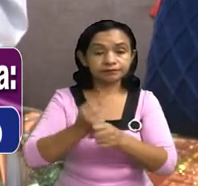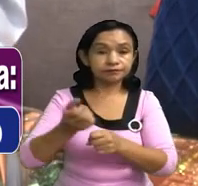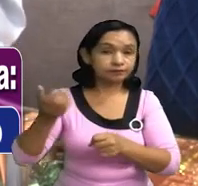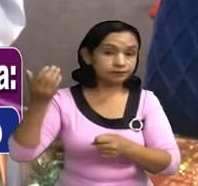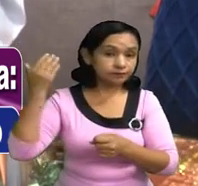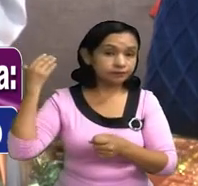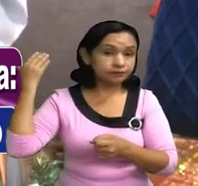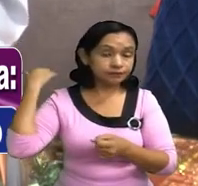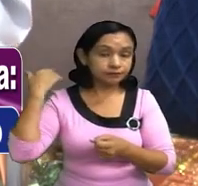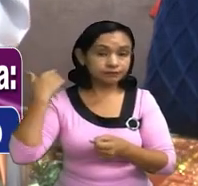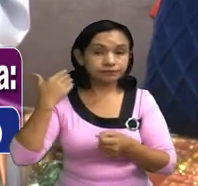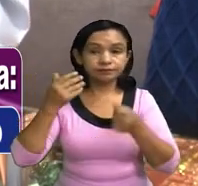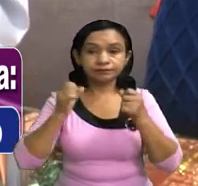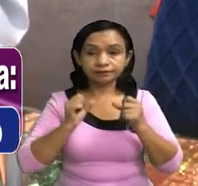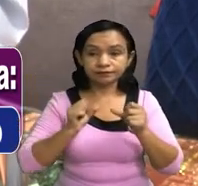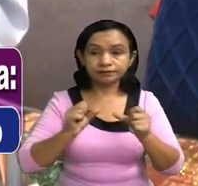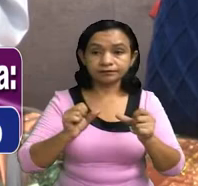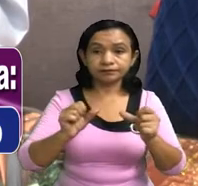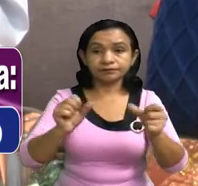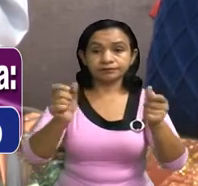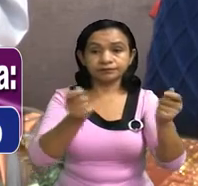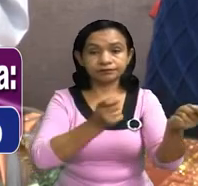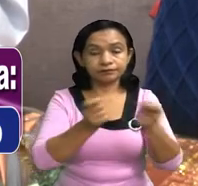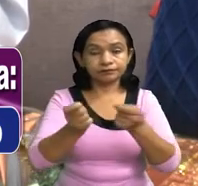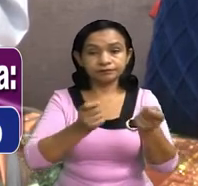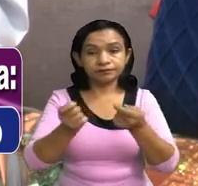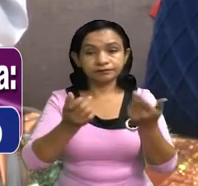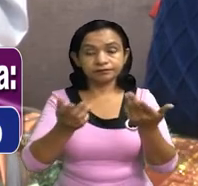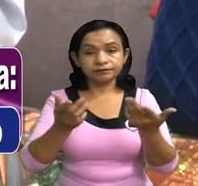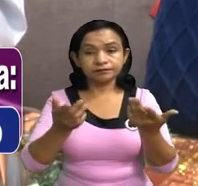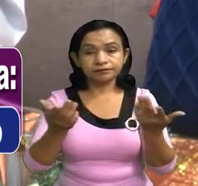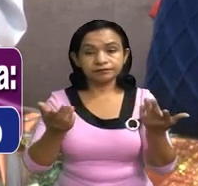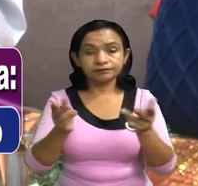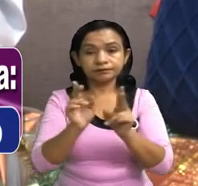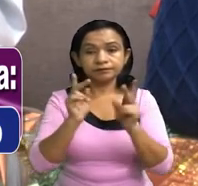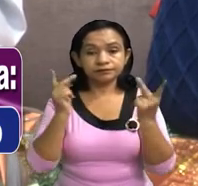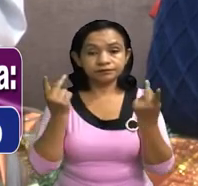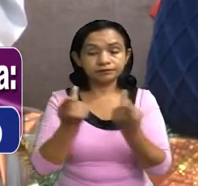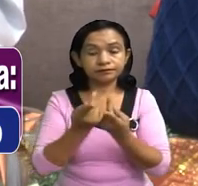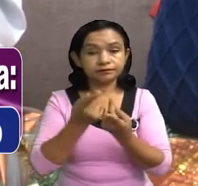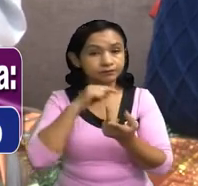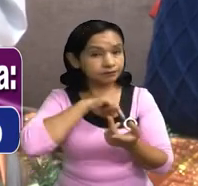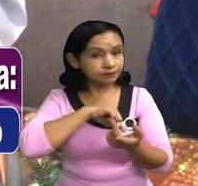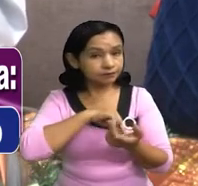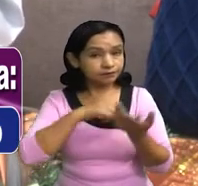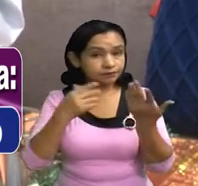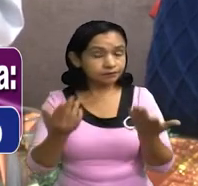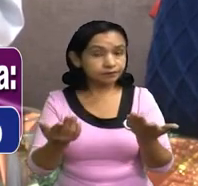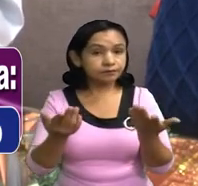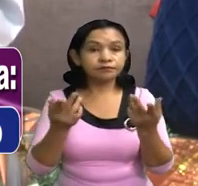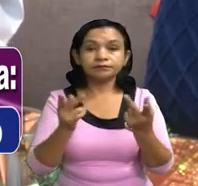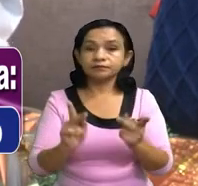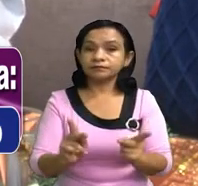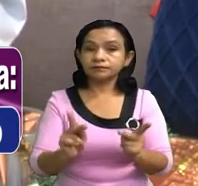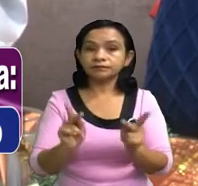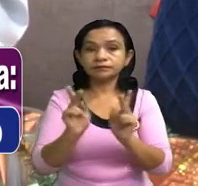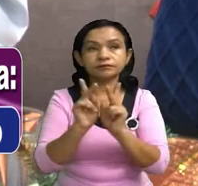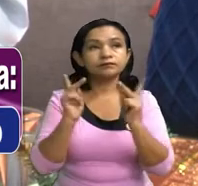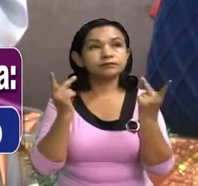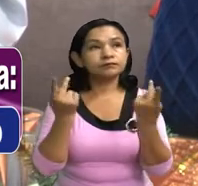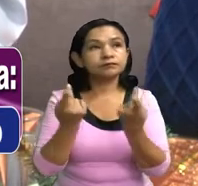estado y quieren seguir manipulando la conciencia del pueblo. Pero, este